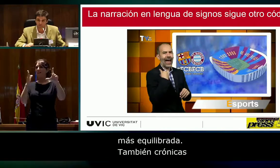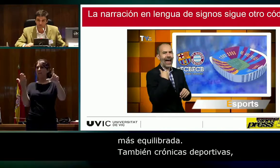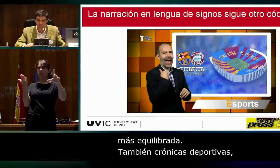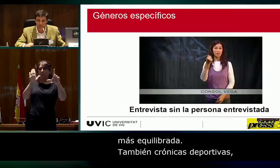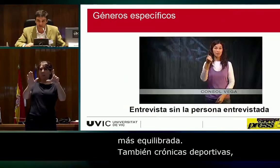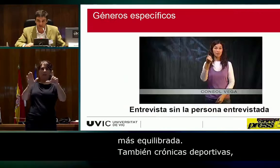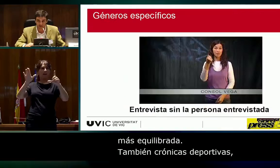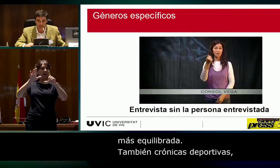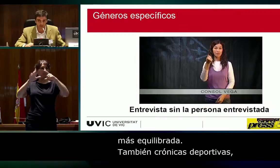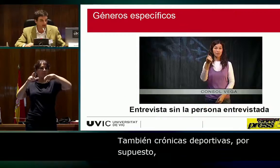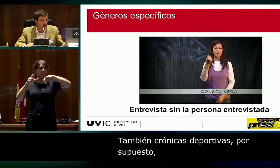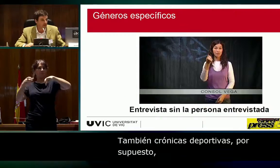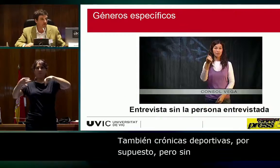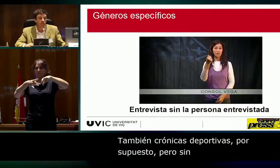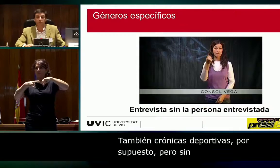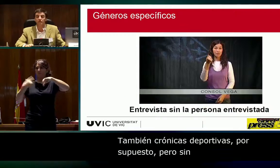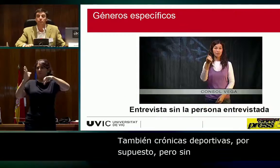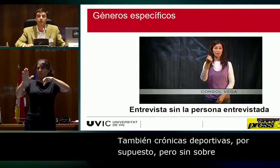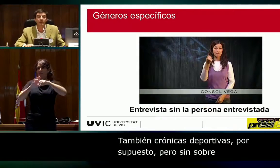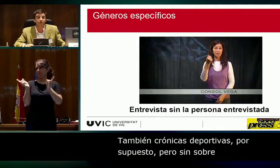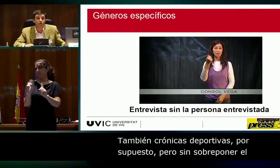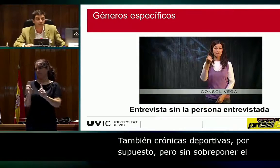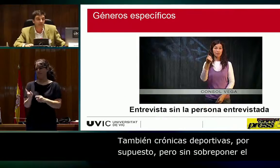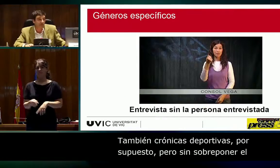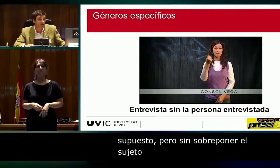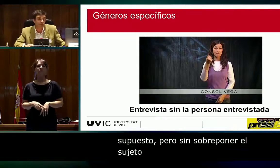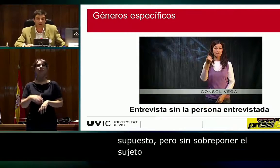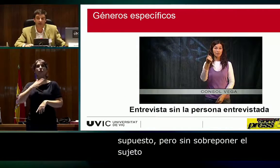cosas muy básicas. Nosotros defendemos